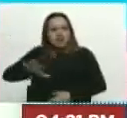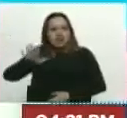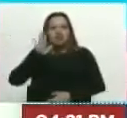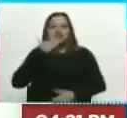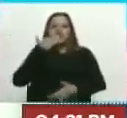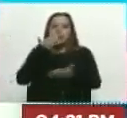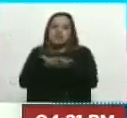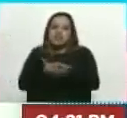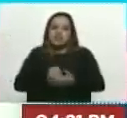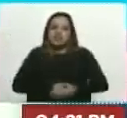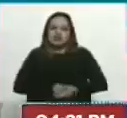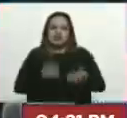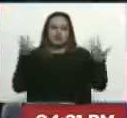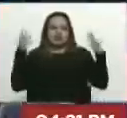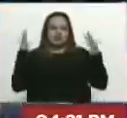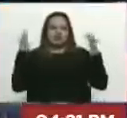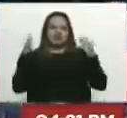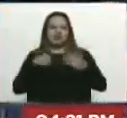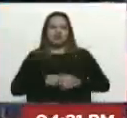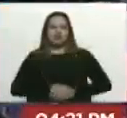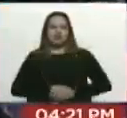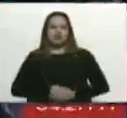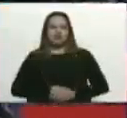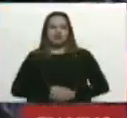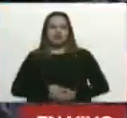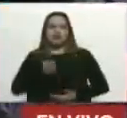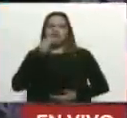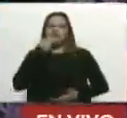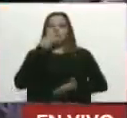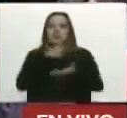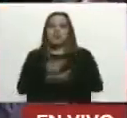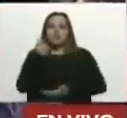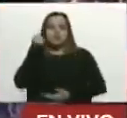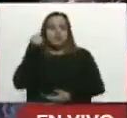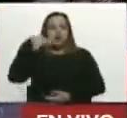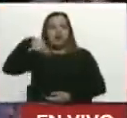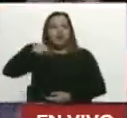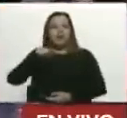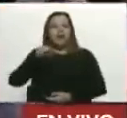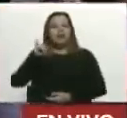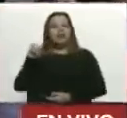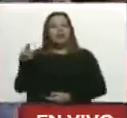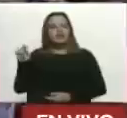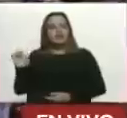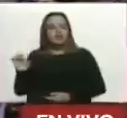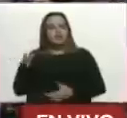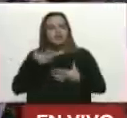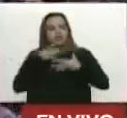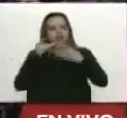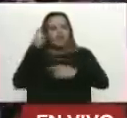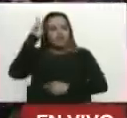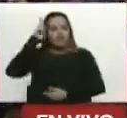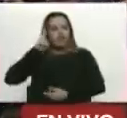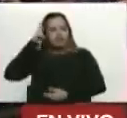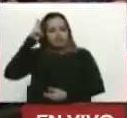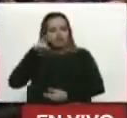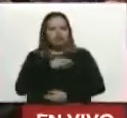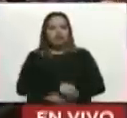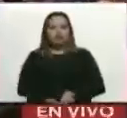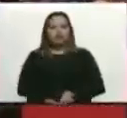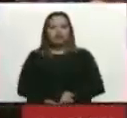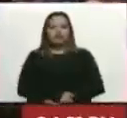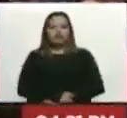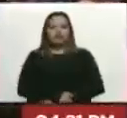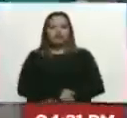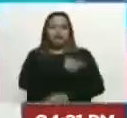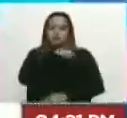Gracias. Muchas gracias, Maite. Muchas gracias. Interesantes reflexiones. Hemos